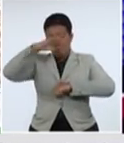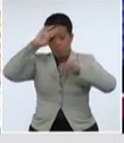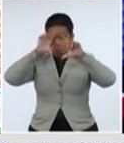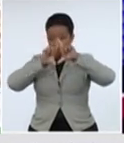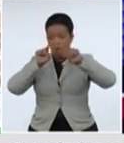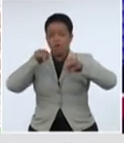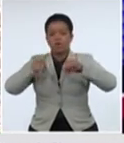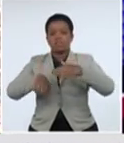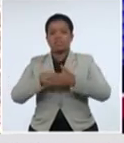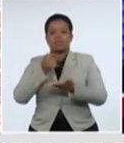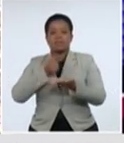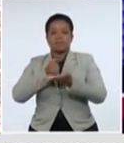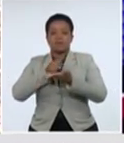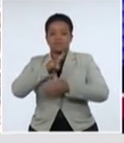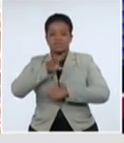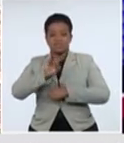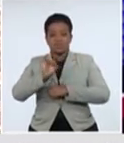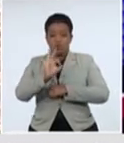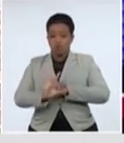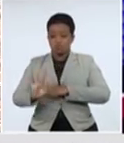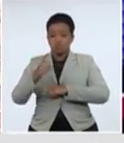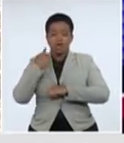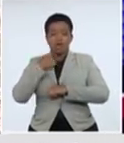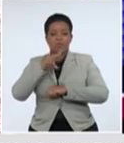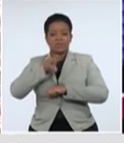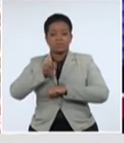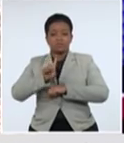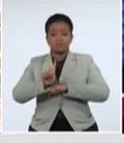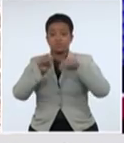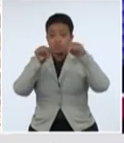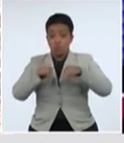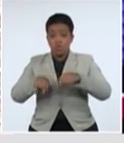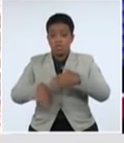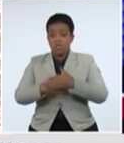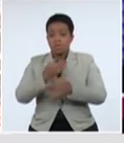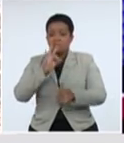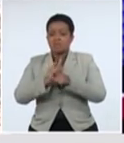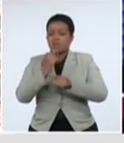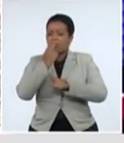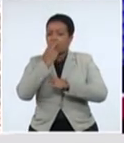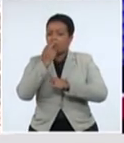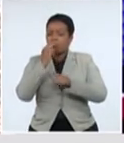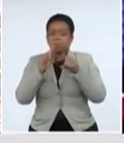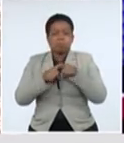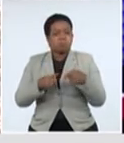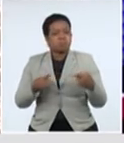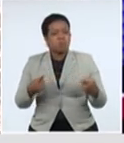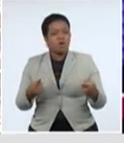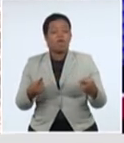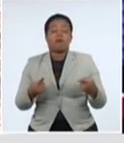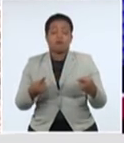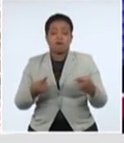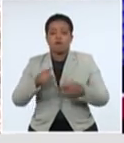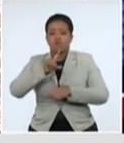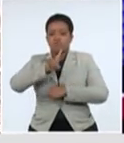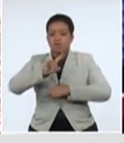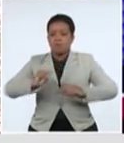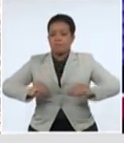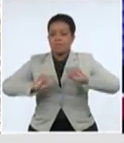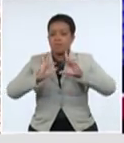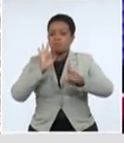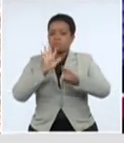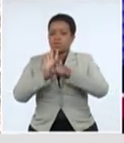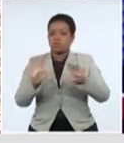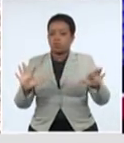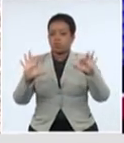miércoles 27 de octubre del año 2021. Hoy empezamos más temprano esta transmisión porque a las 9 nos conectaremos con la